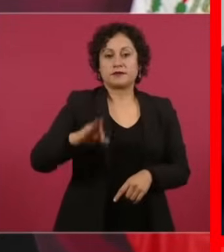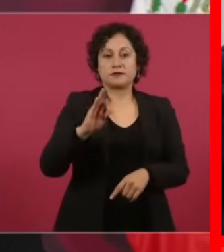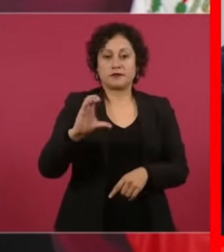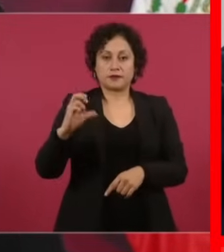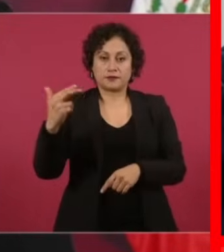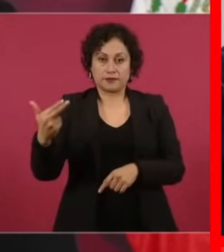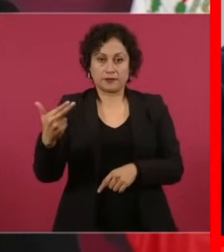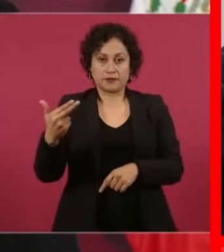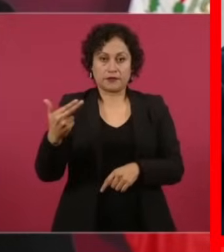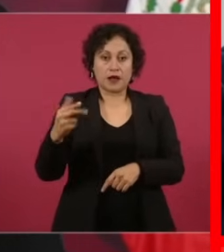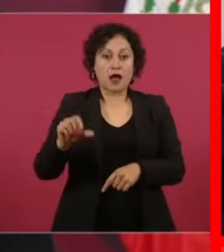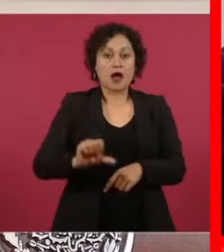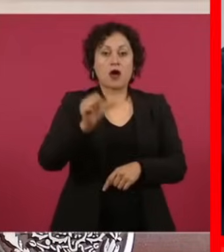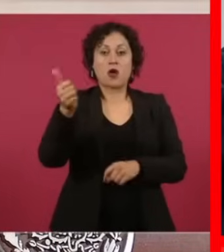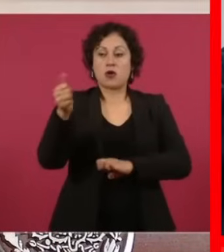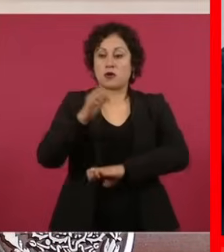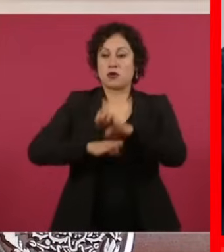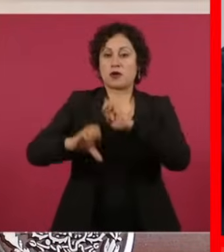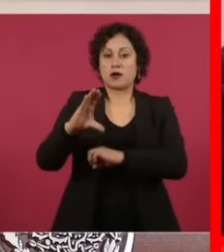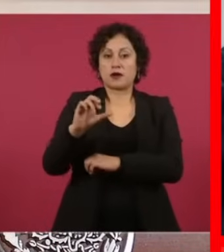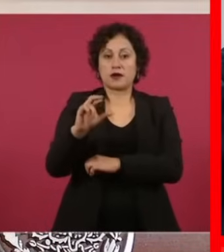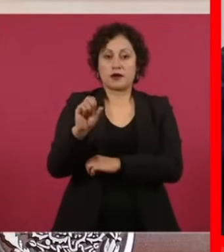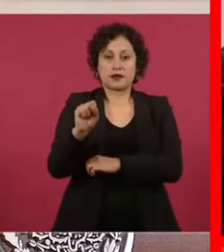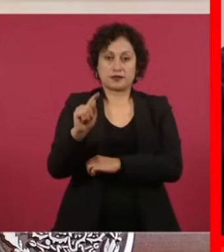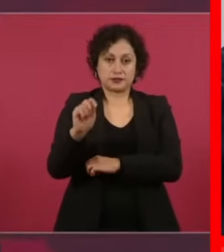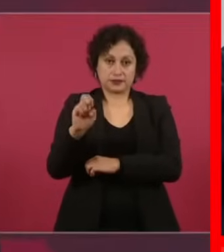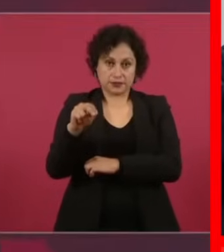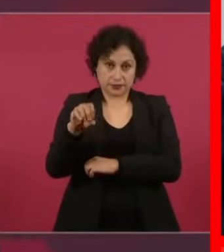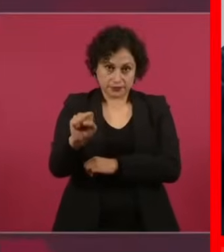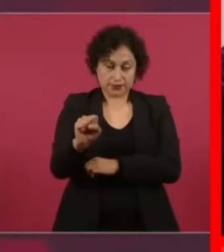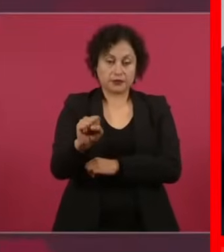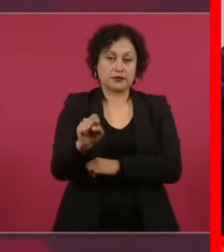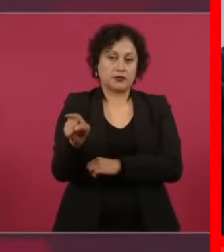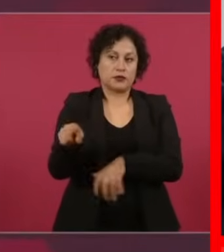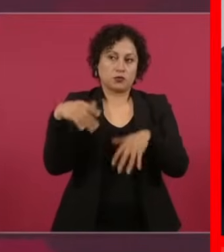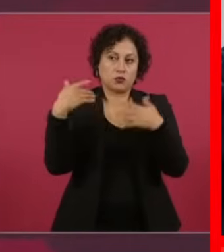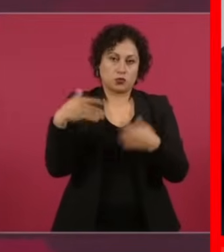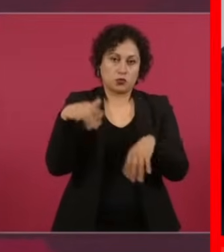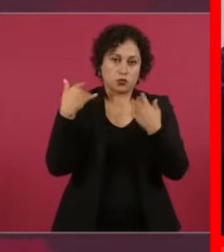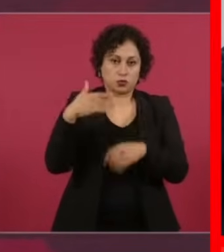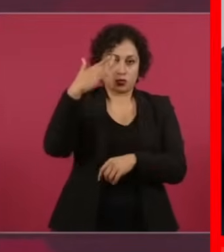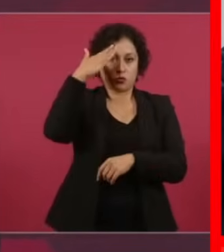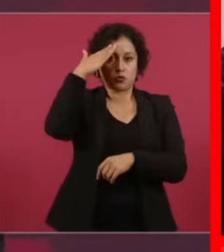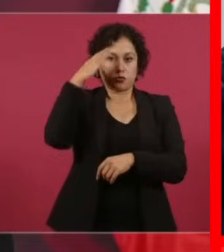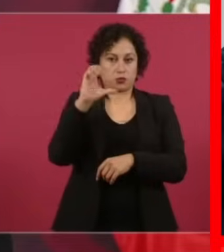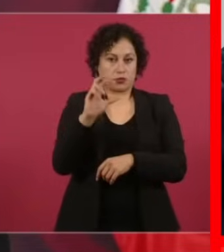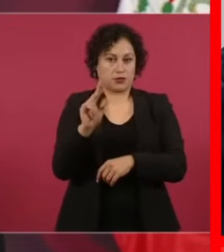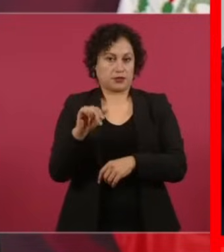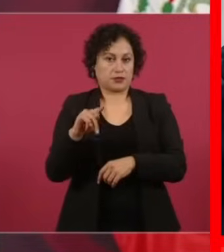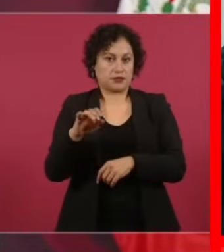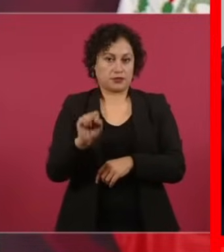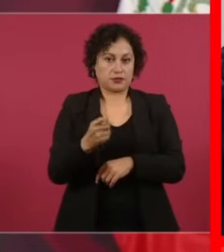video. Dejen sus comentarios y vamos a ver qué es lo que está revelando el presidente de